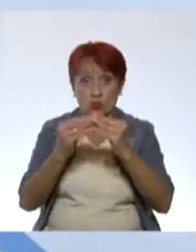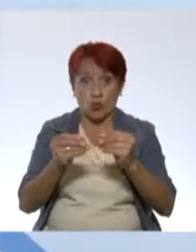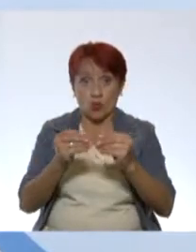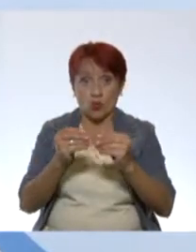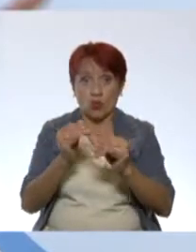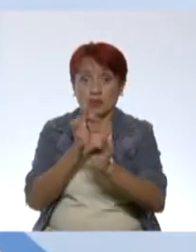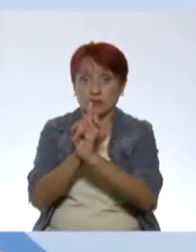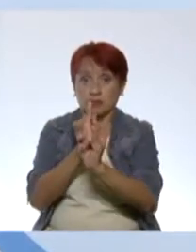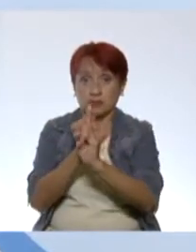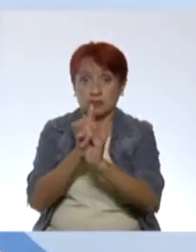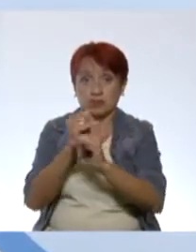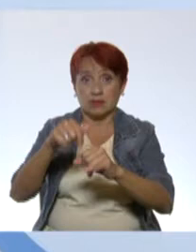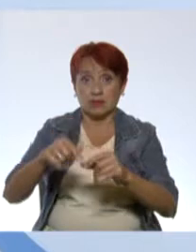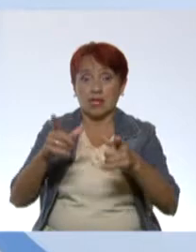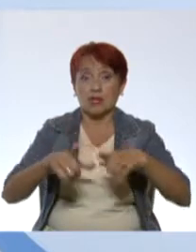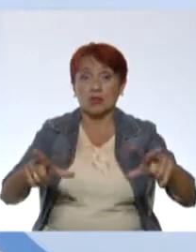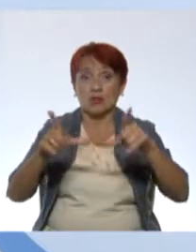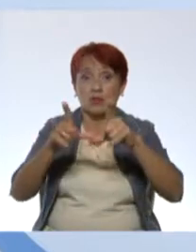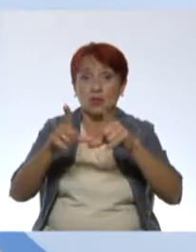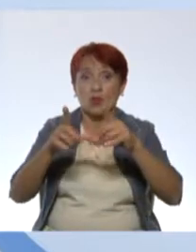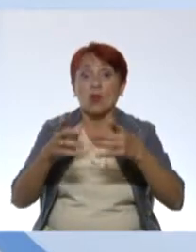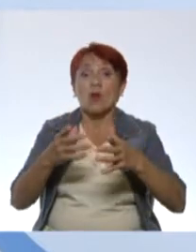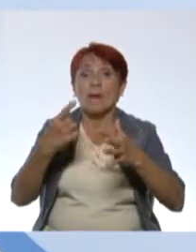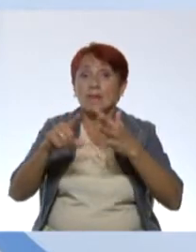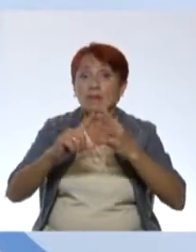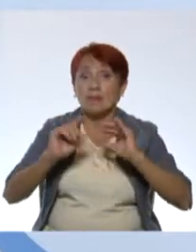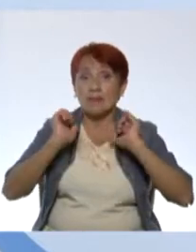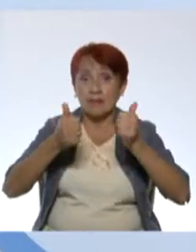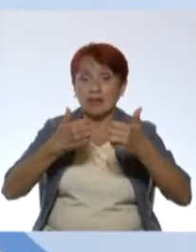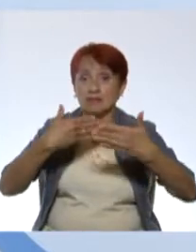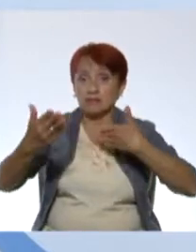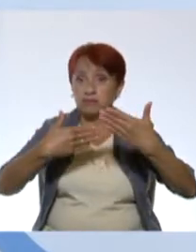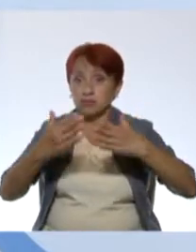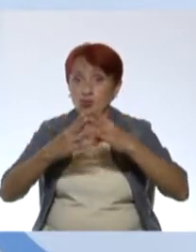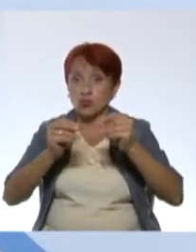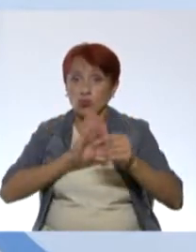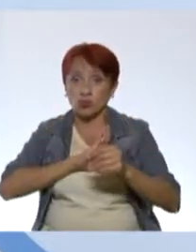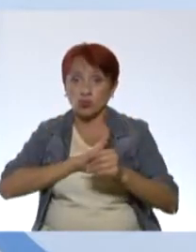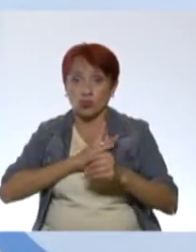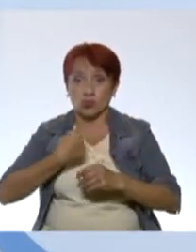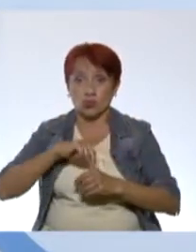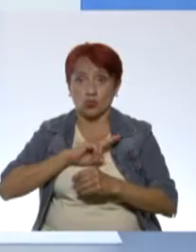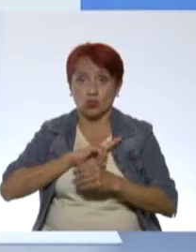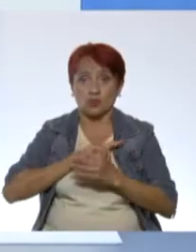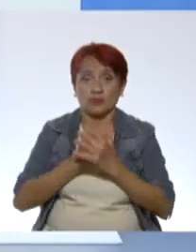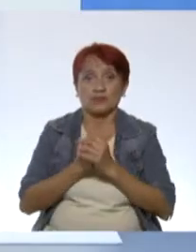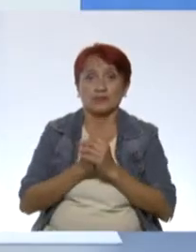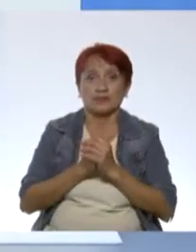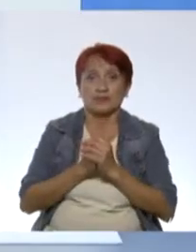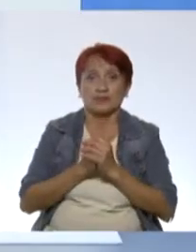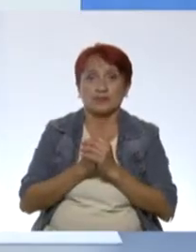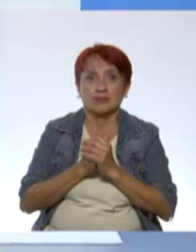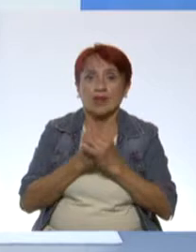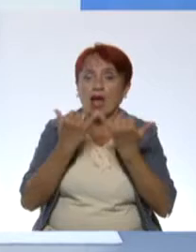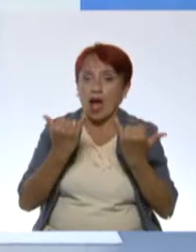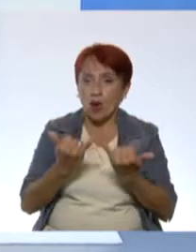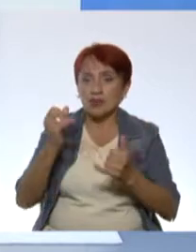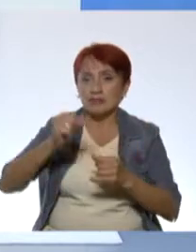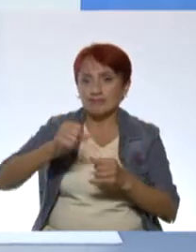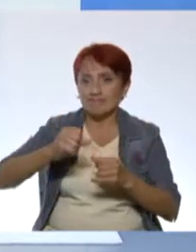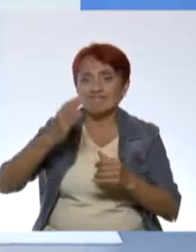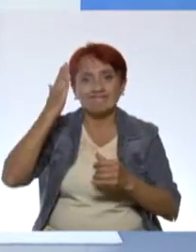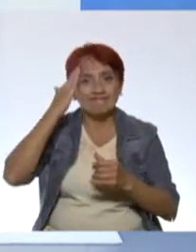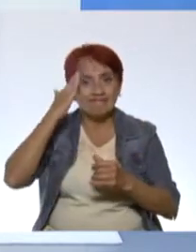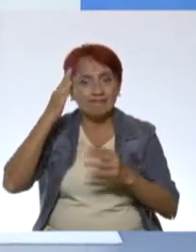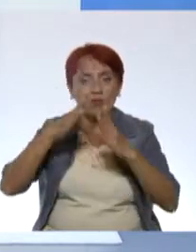redes aparecen acá en nuestro cintillo para que empiecen a interactuar con todos nosotros. Ahora sí, amigos y amigas,